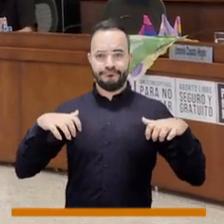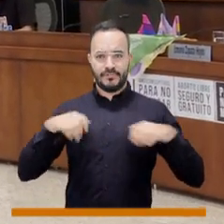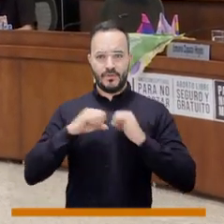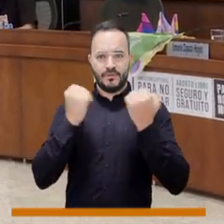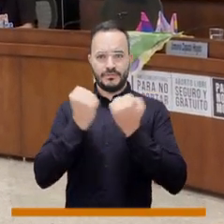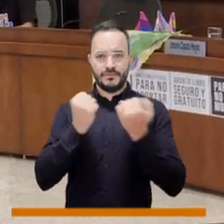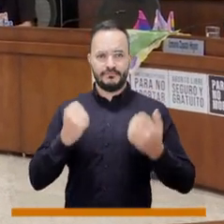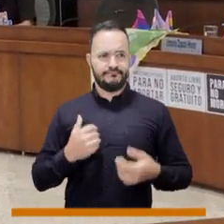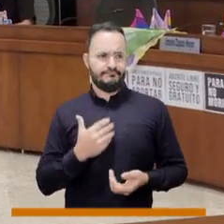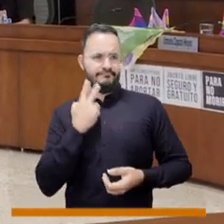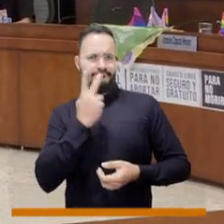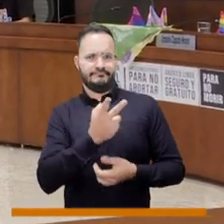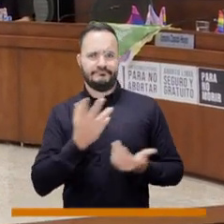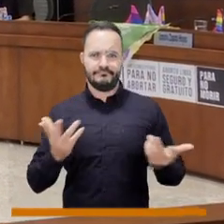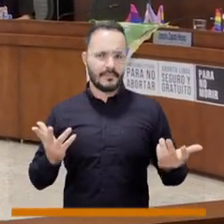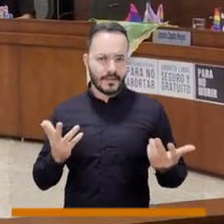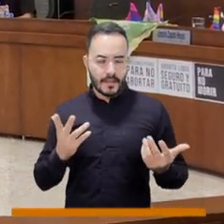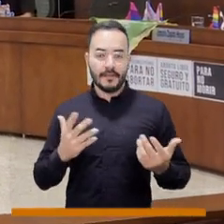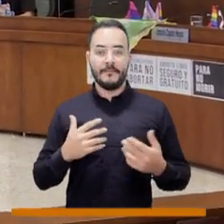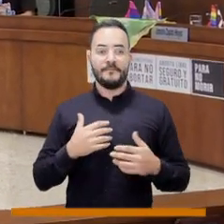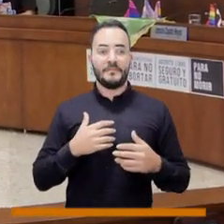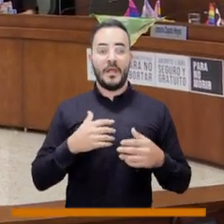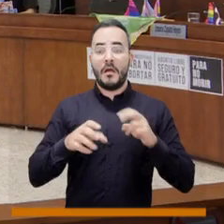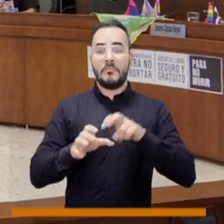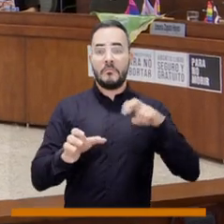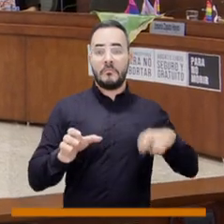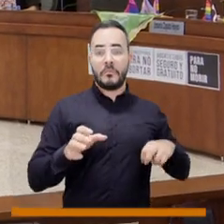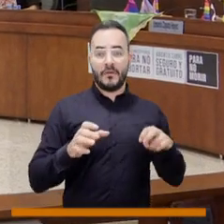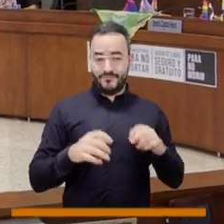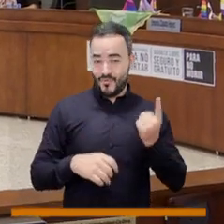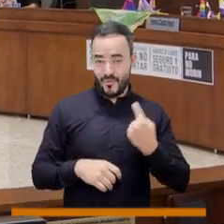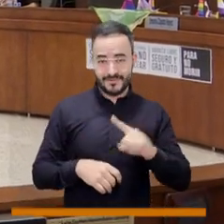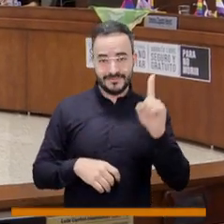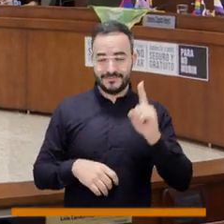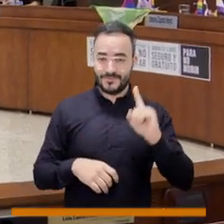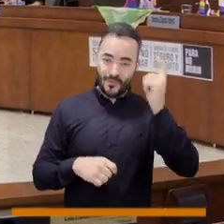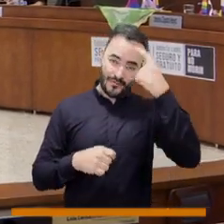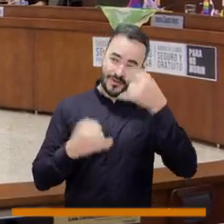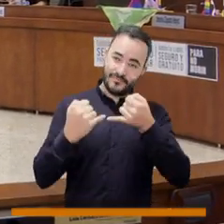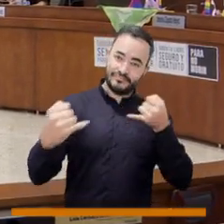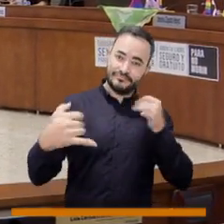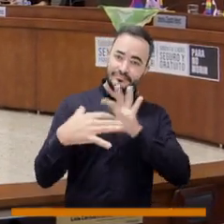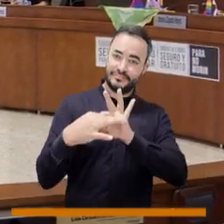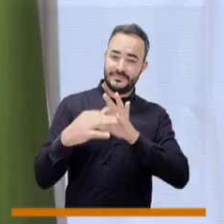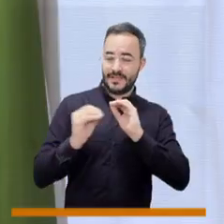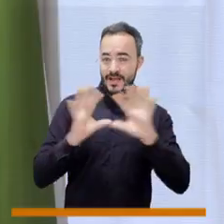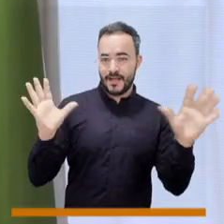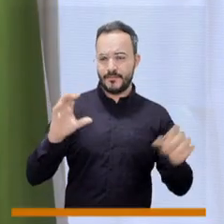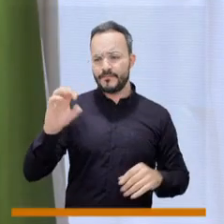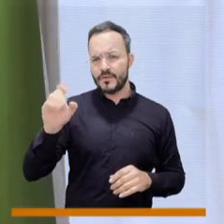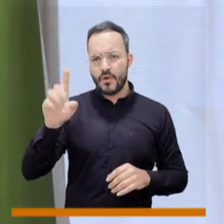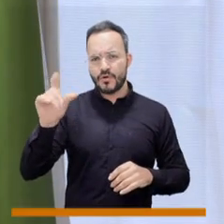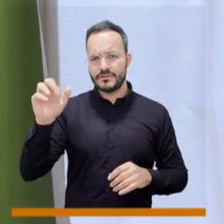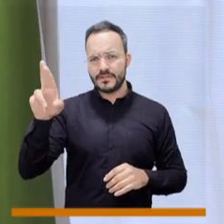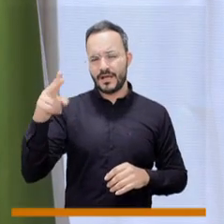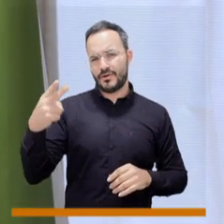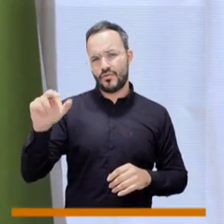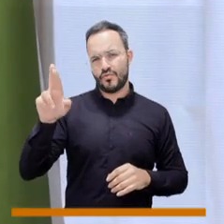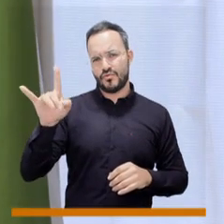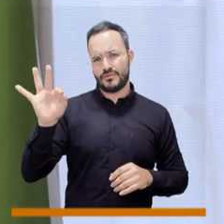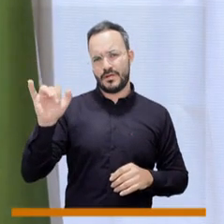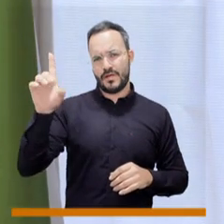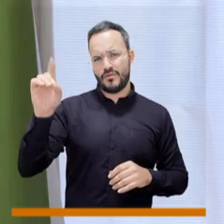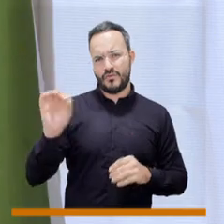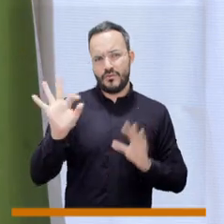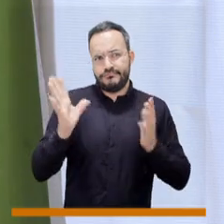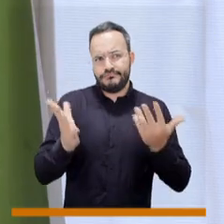Daniel Quintero está gobernando en cuerpo ajeno. Pues ¿por qué? Porque todos sabemos que Óscar Hurtado, el hoy alcalde